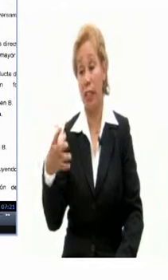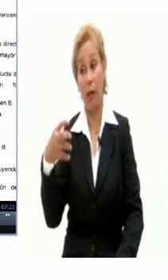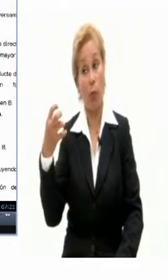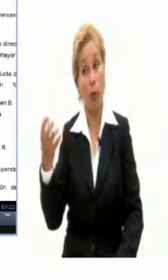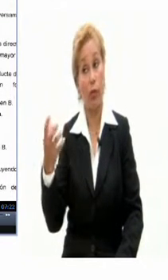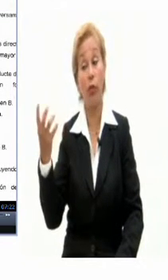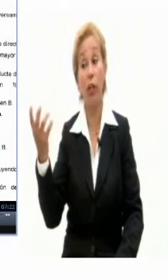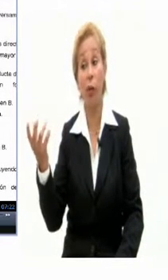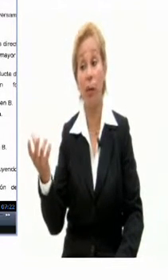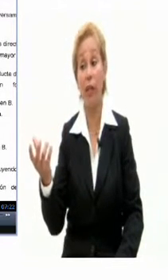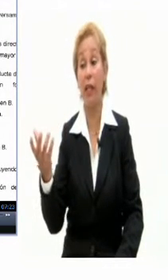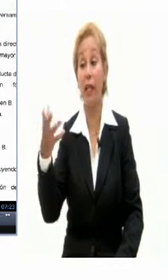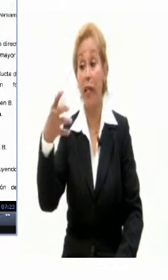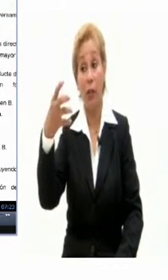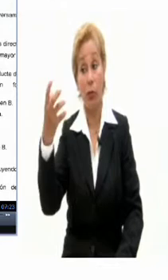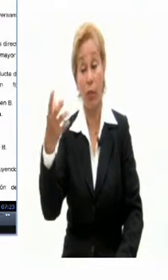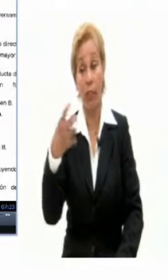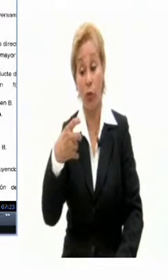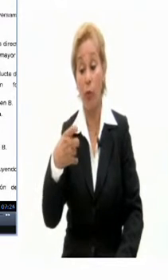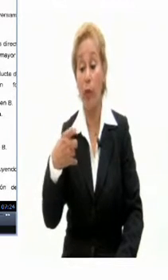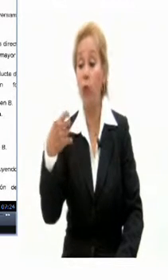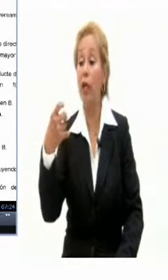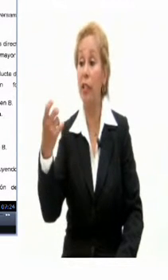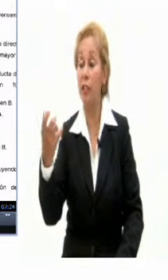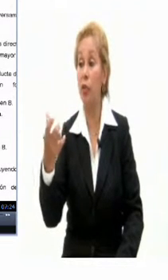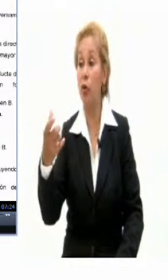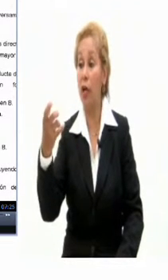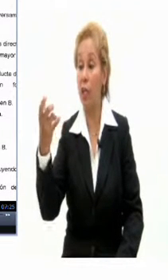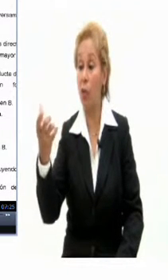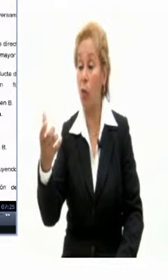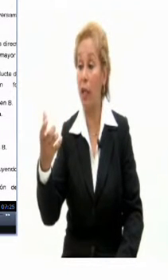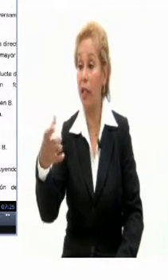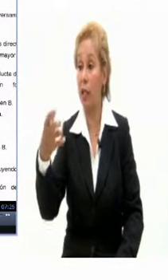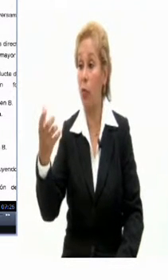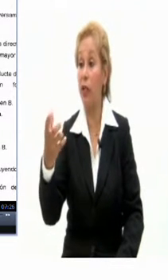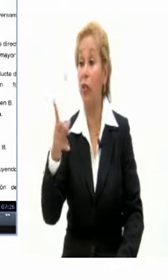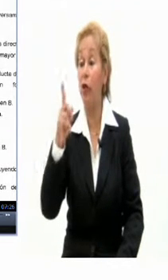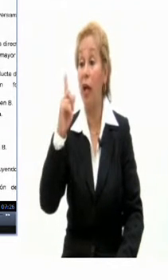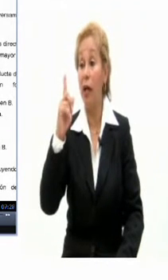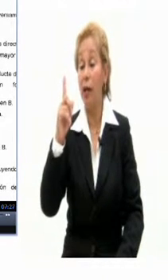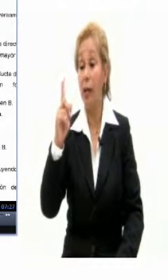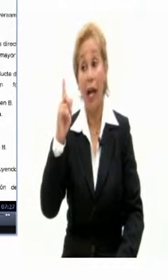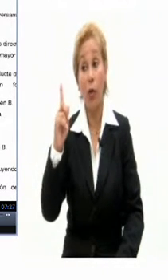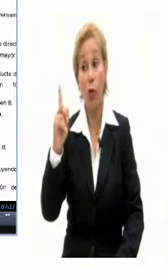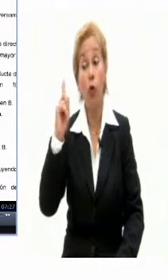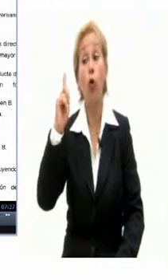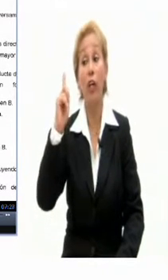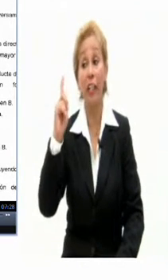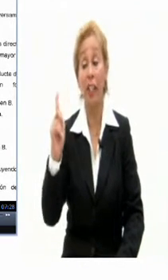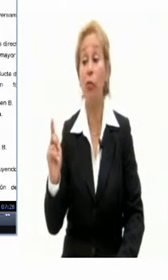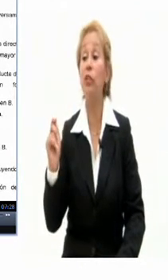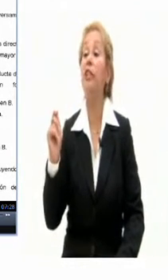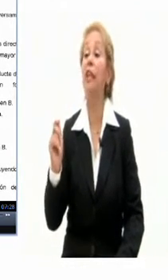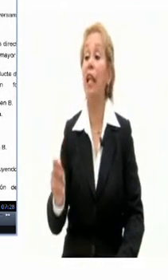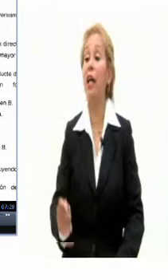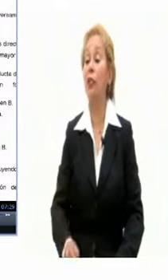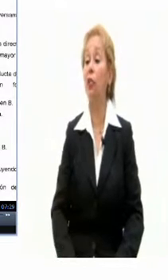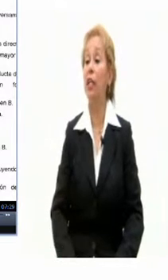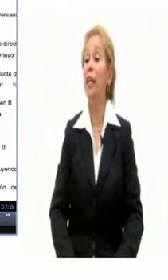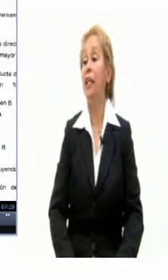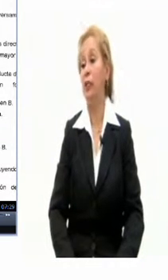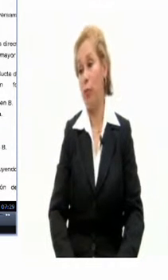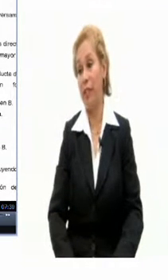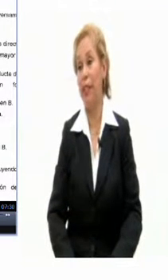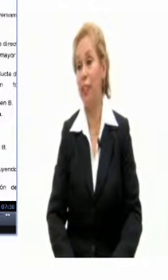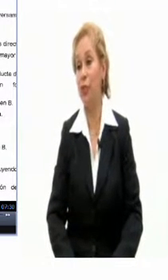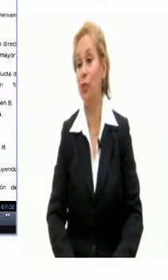que ustedes, en el momento de que lo apliquen, ustedes tomen una decisión adecuada de acuerdo a los objetivos